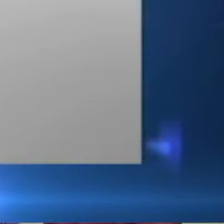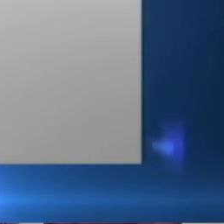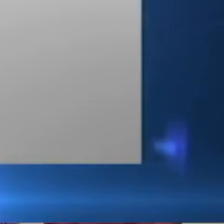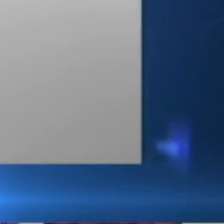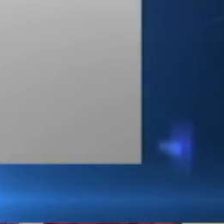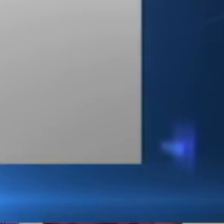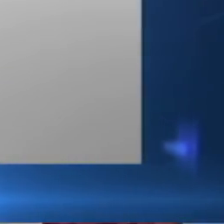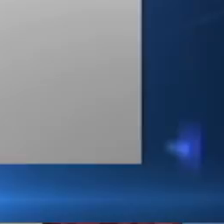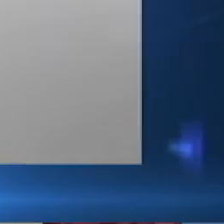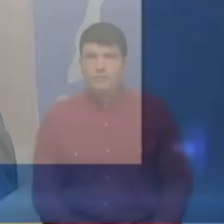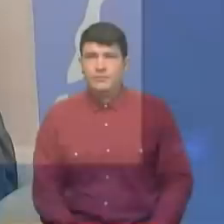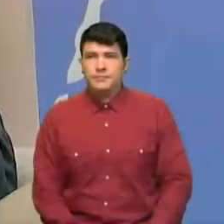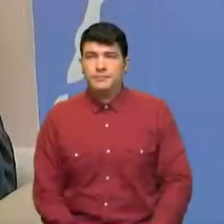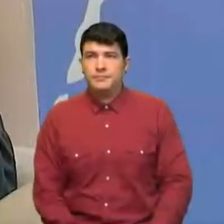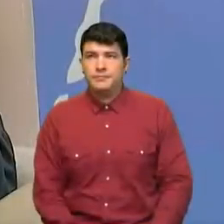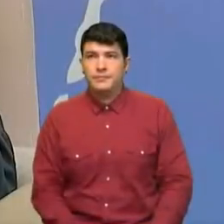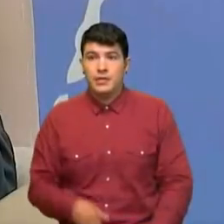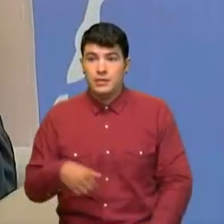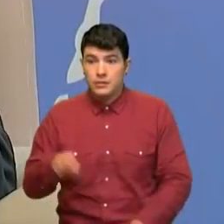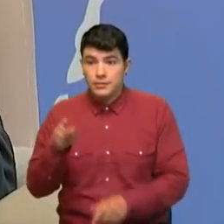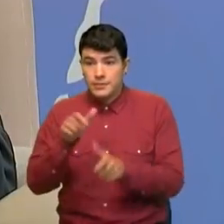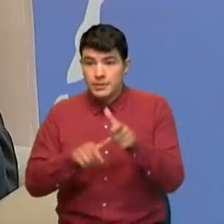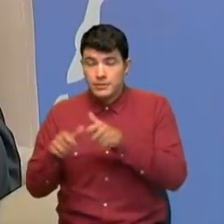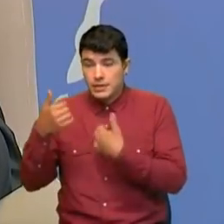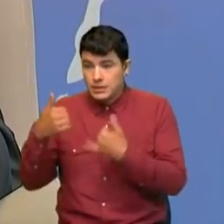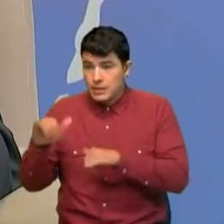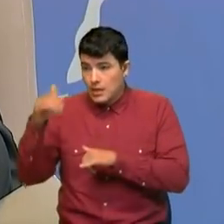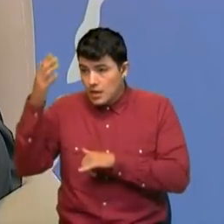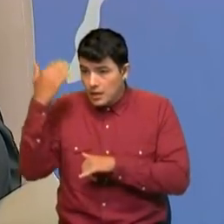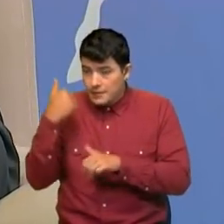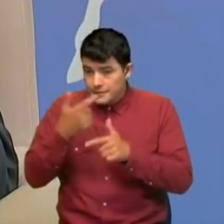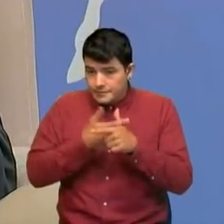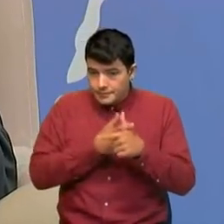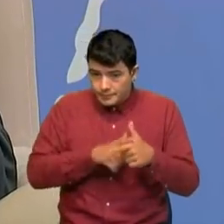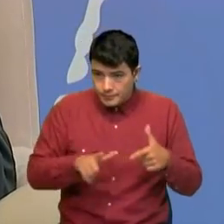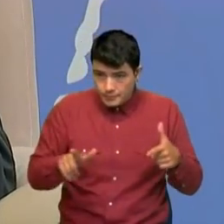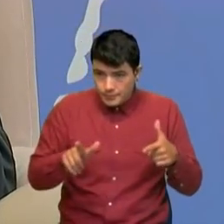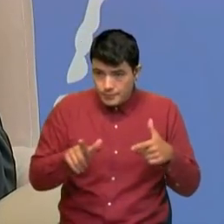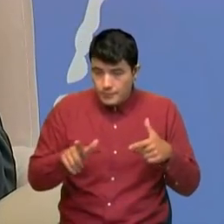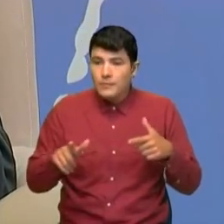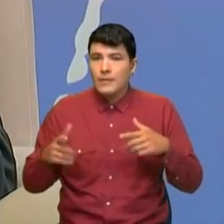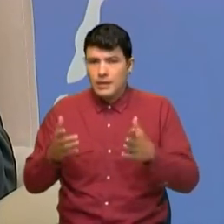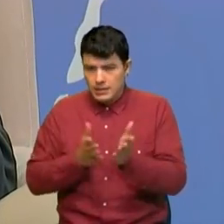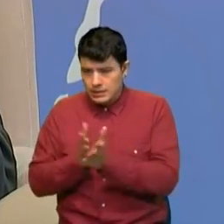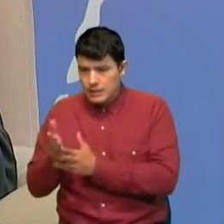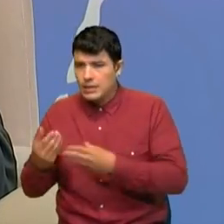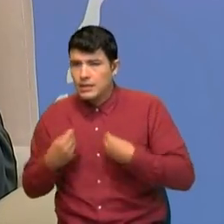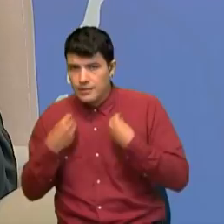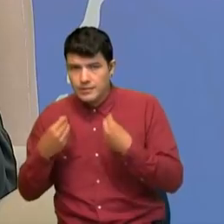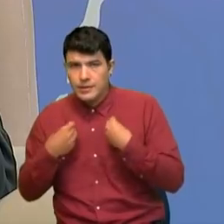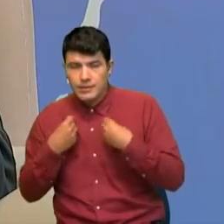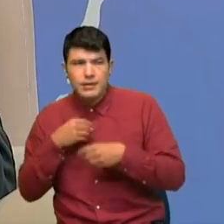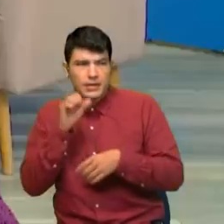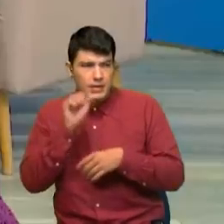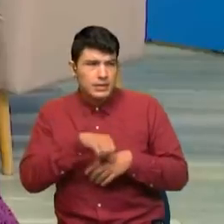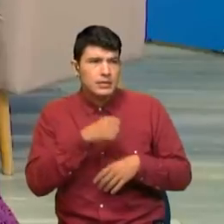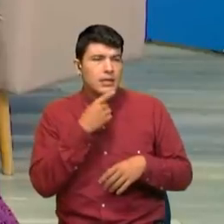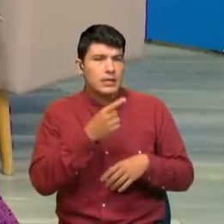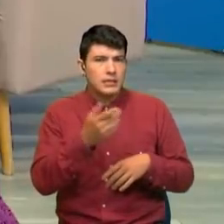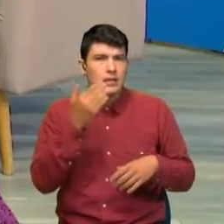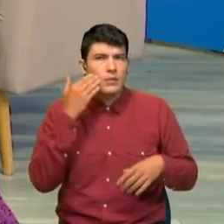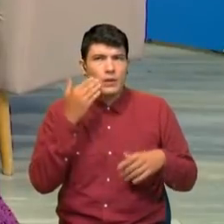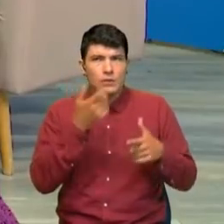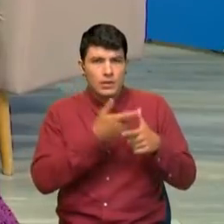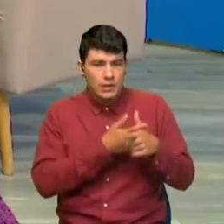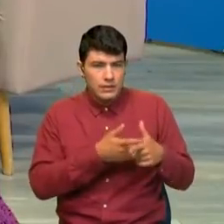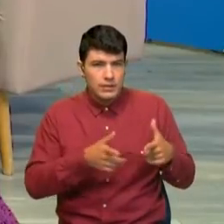si ellos ya resolvieron como tal tener una vida con los bienes separados en este sentido. Sí, dice que cuando se hace